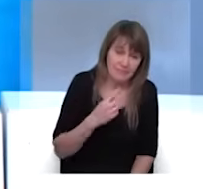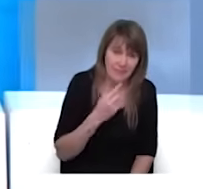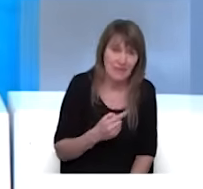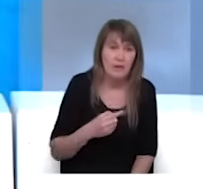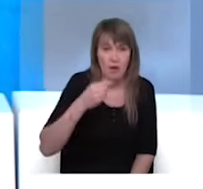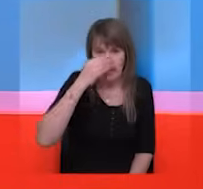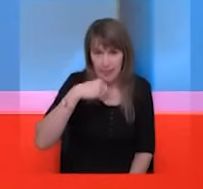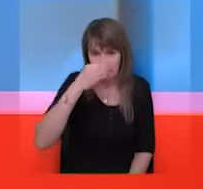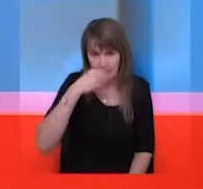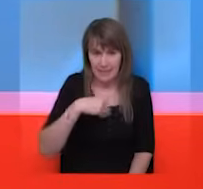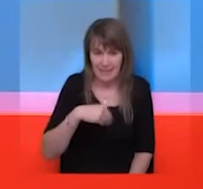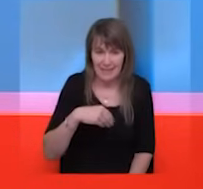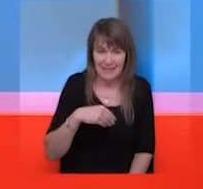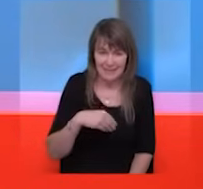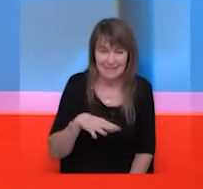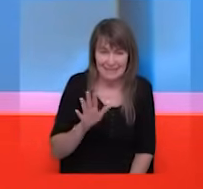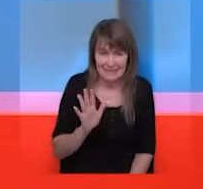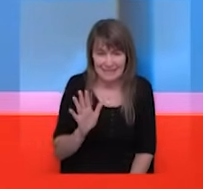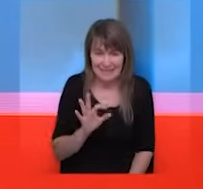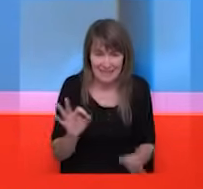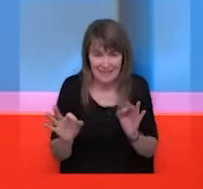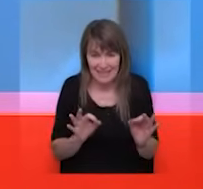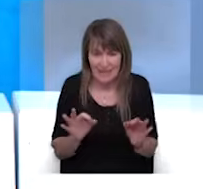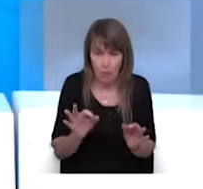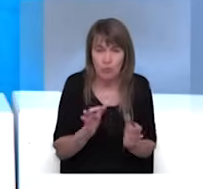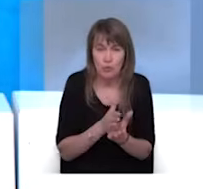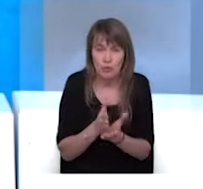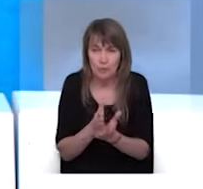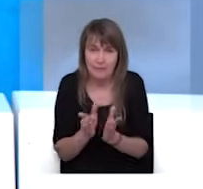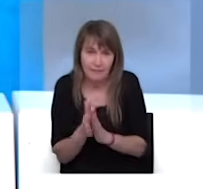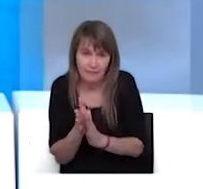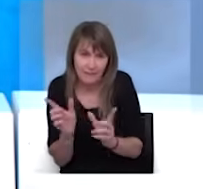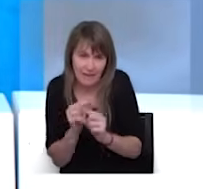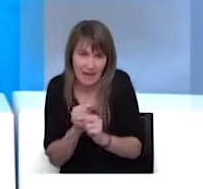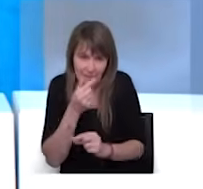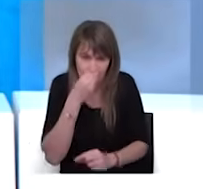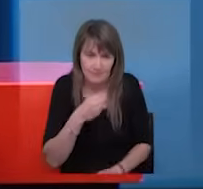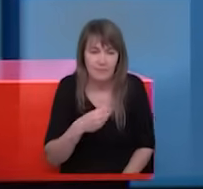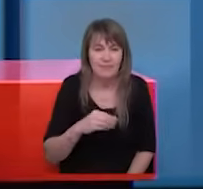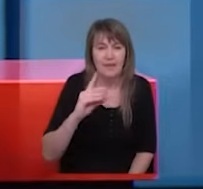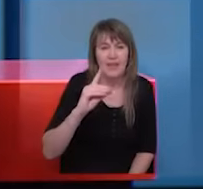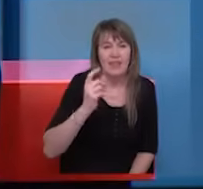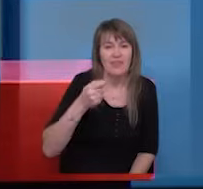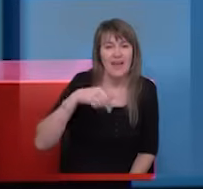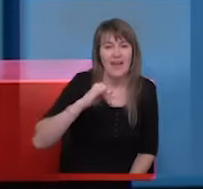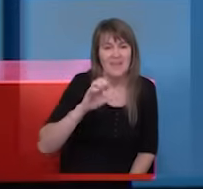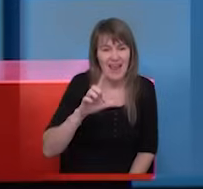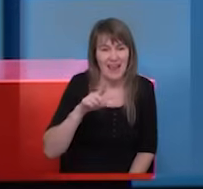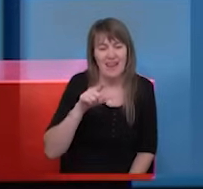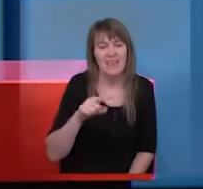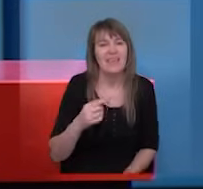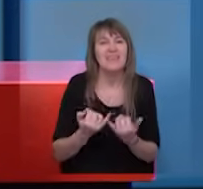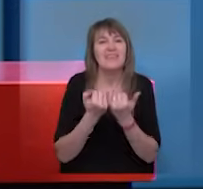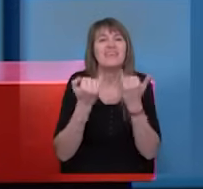la gripe estás En eso estoy estoy en el momento bisagra Ahí está bueno Cómo andas dan muy bien muy bien contento con días de